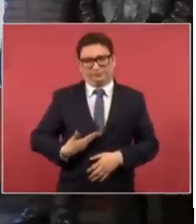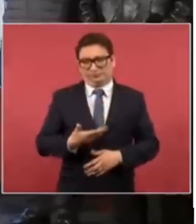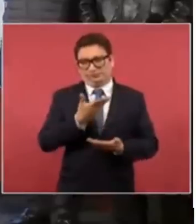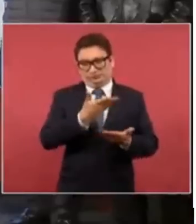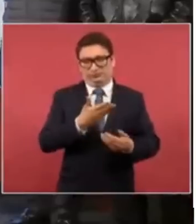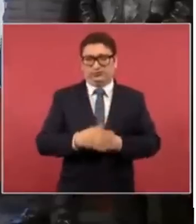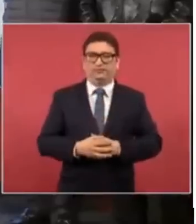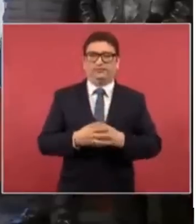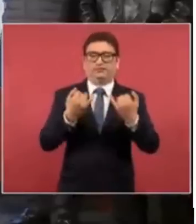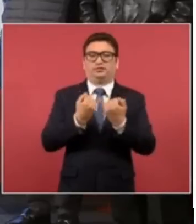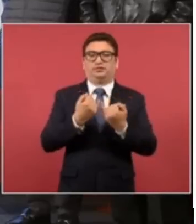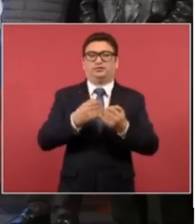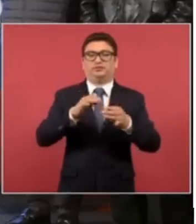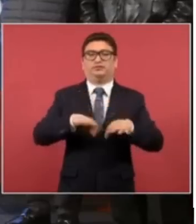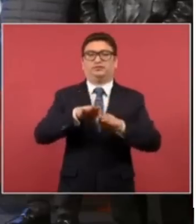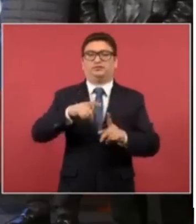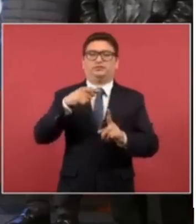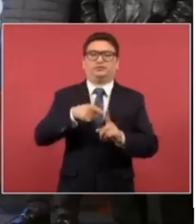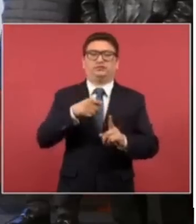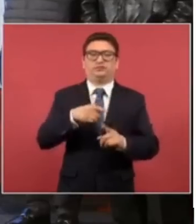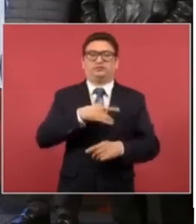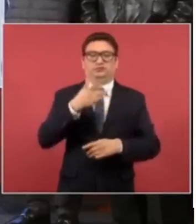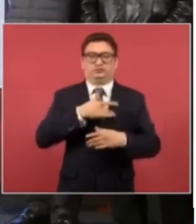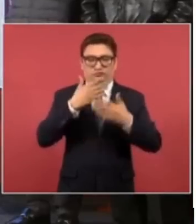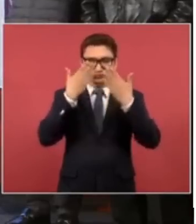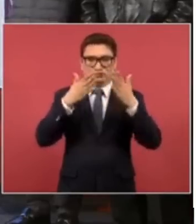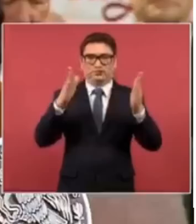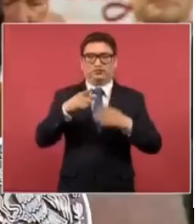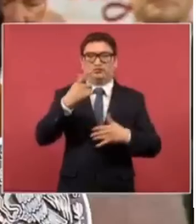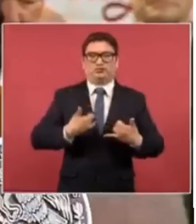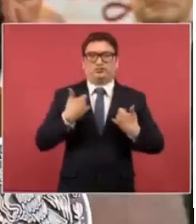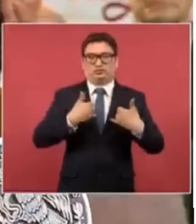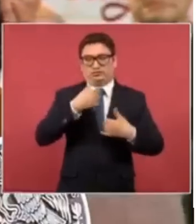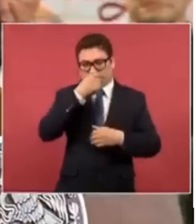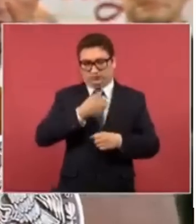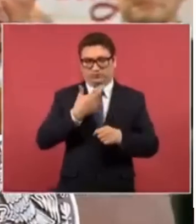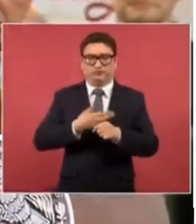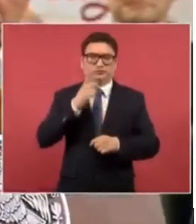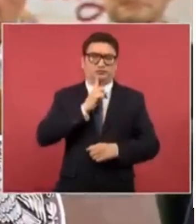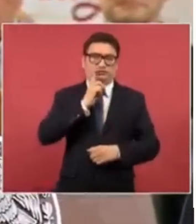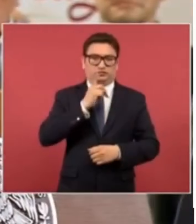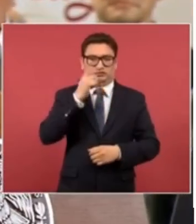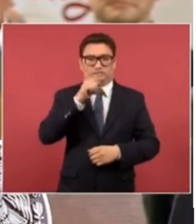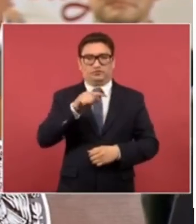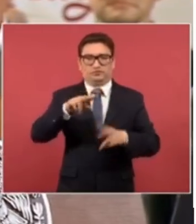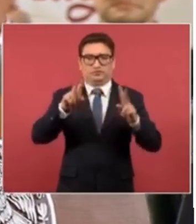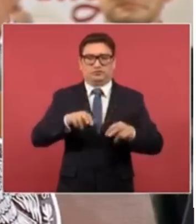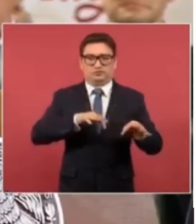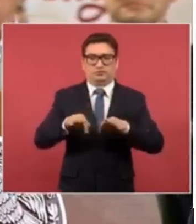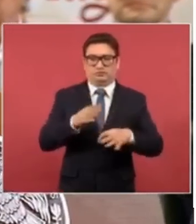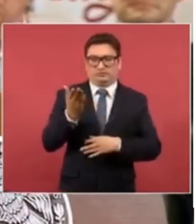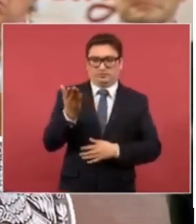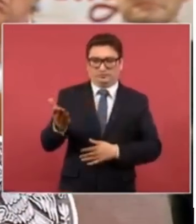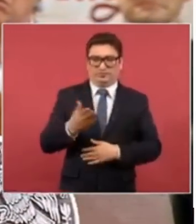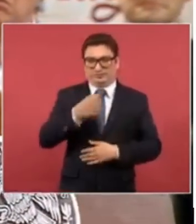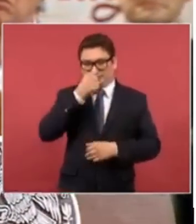estoy exagerando. Esto es una mala noticia para los adversarios políticos del presidente.